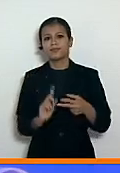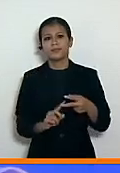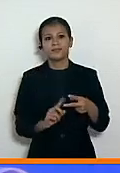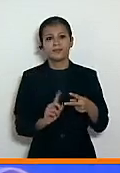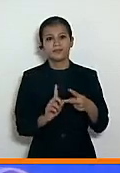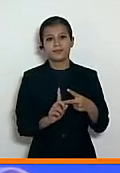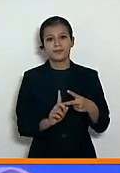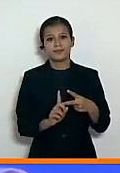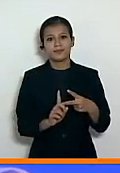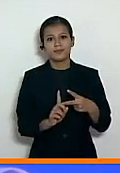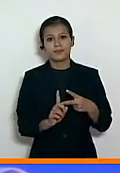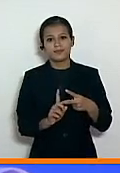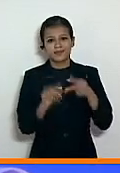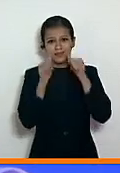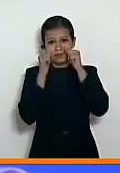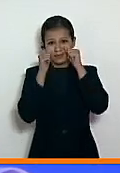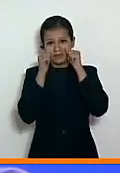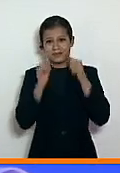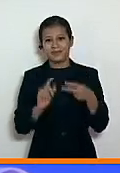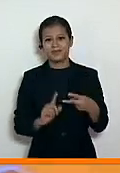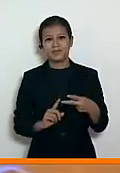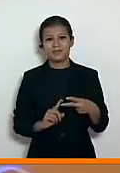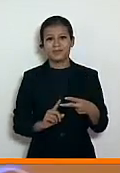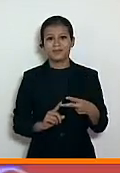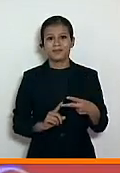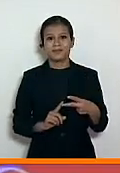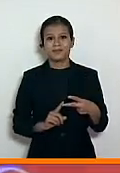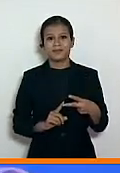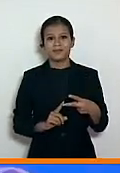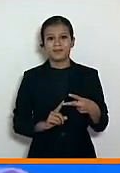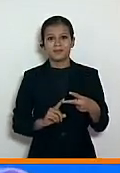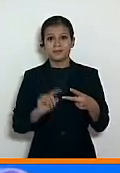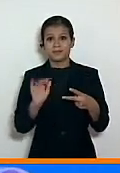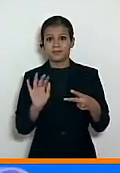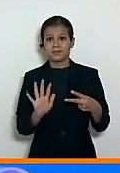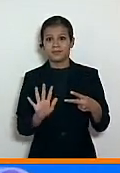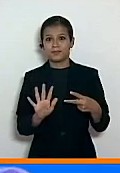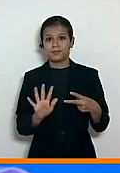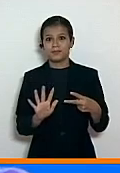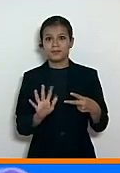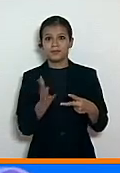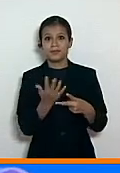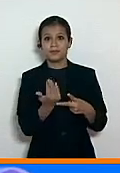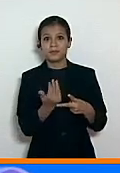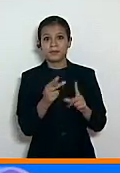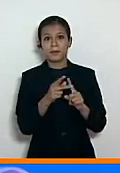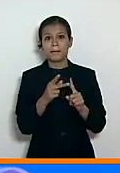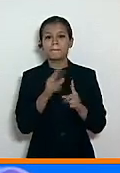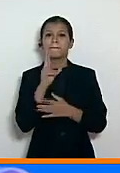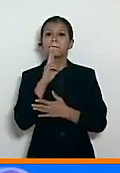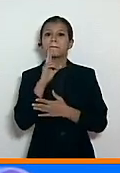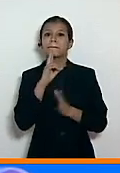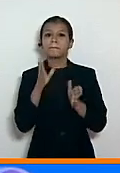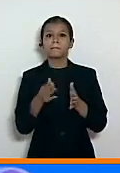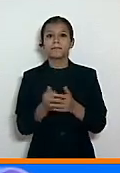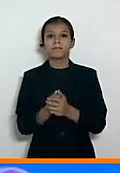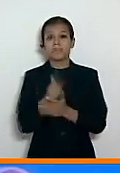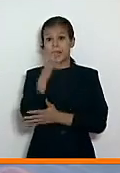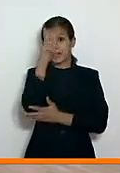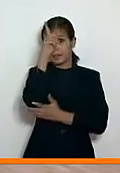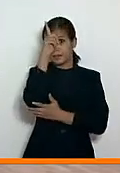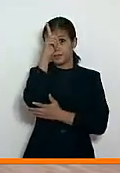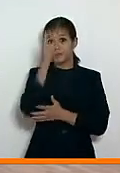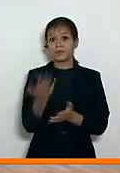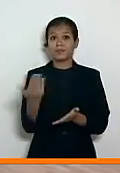1. Segundo dígito, atentos. Este es el 5. Segundo número ganador es el 15 con su catrachada lempira. Con